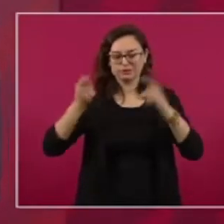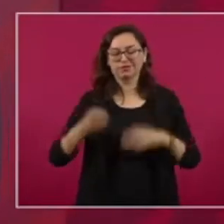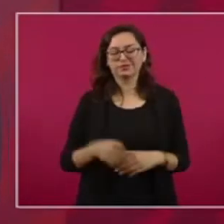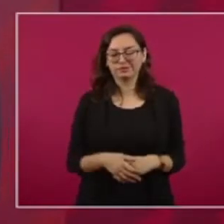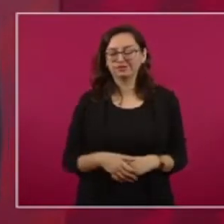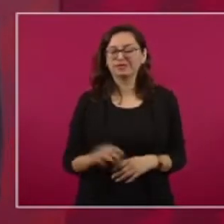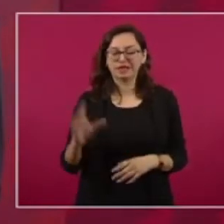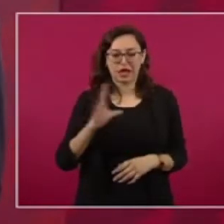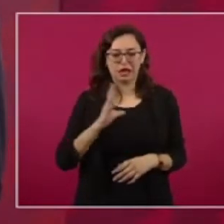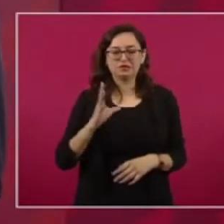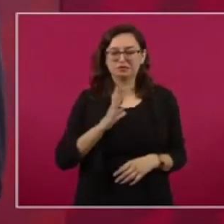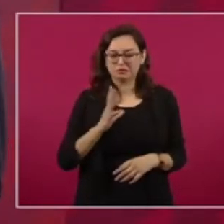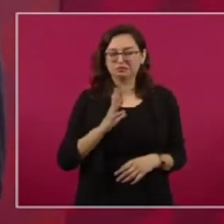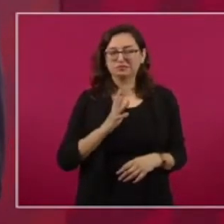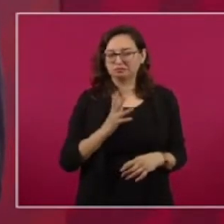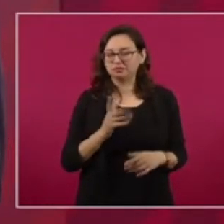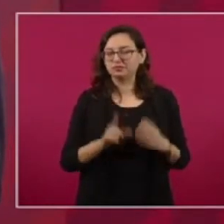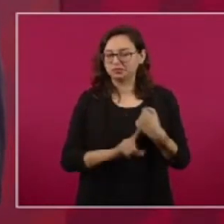distintos bienes.